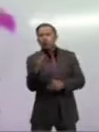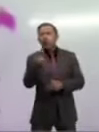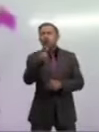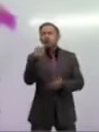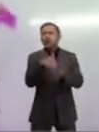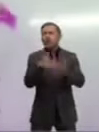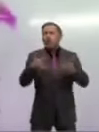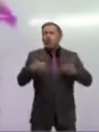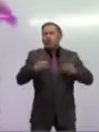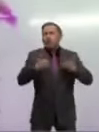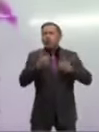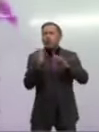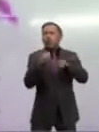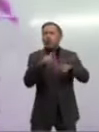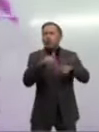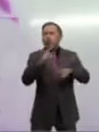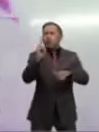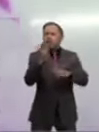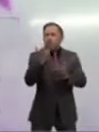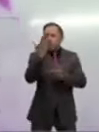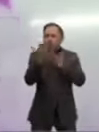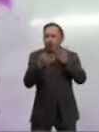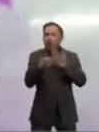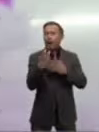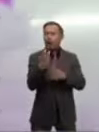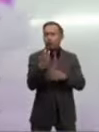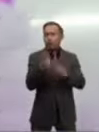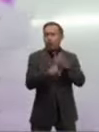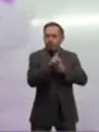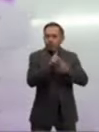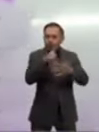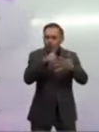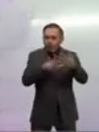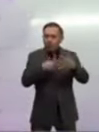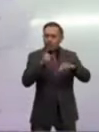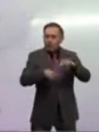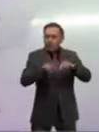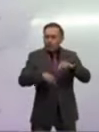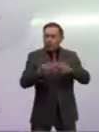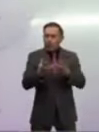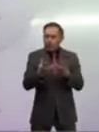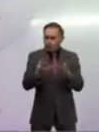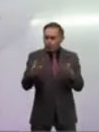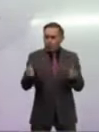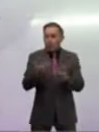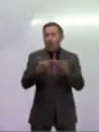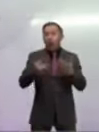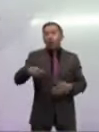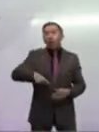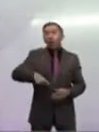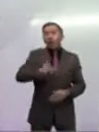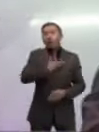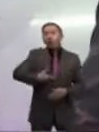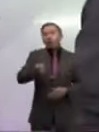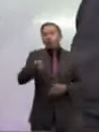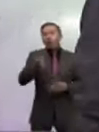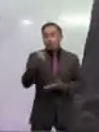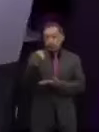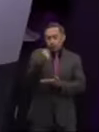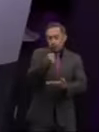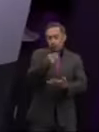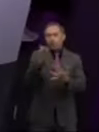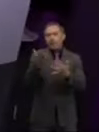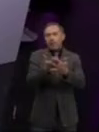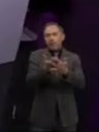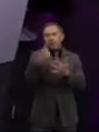son atacar las causas y ahí estamos viendo el reflejo de esta administración que destina la mitad del presupuesto a programas sociales. Bueno,